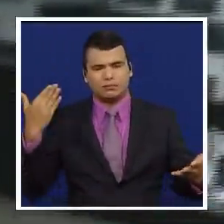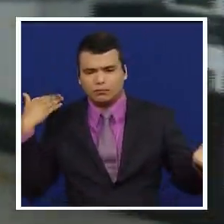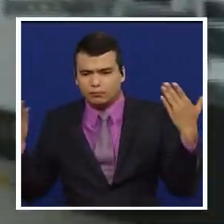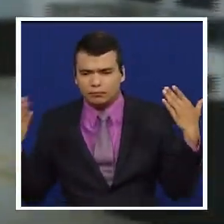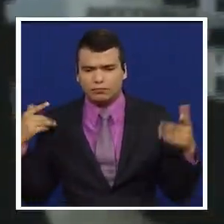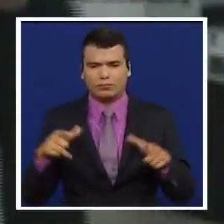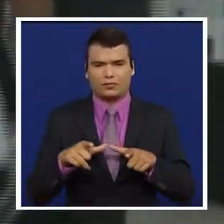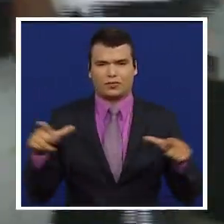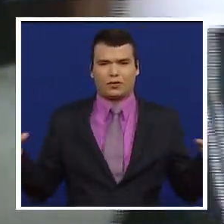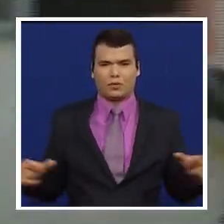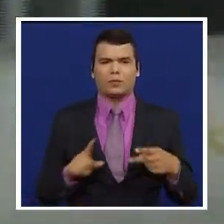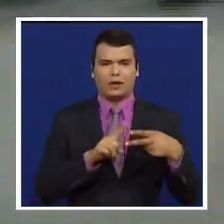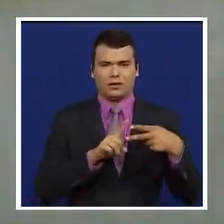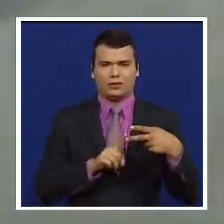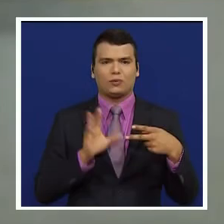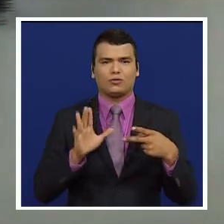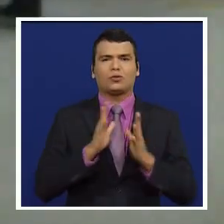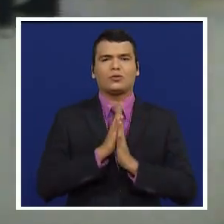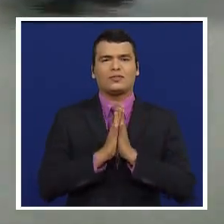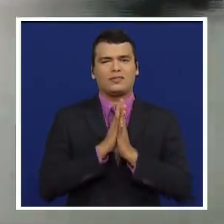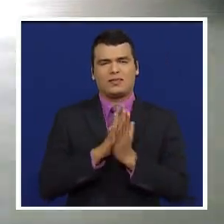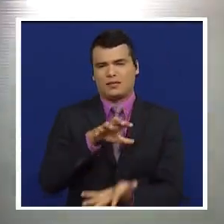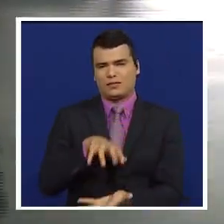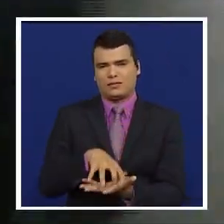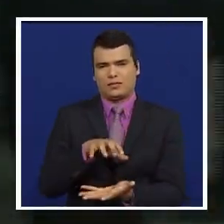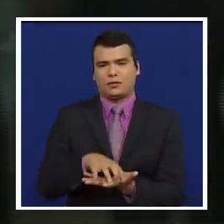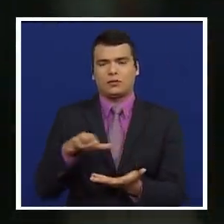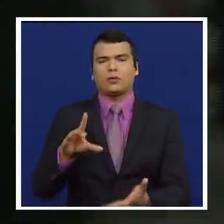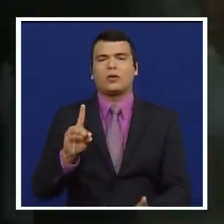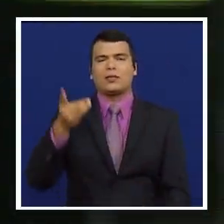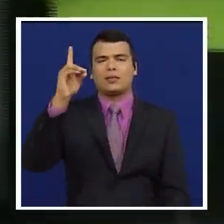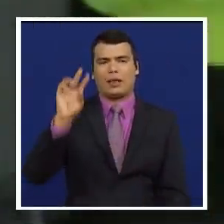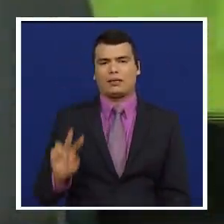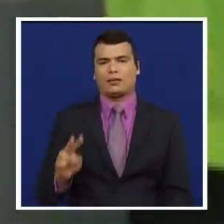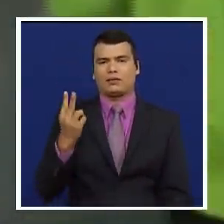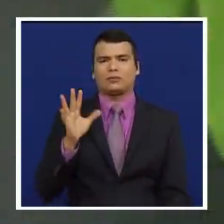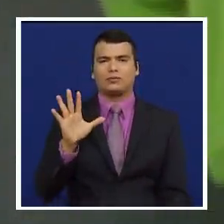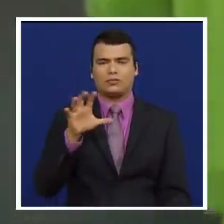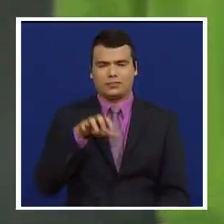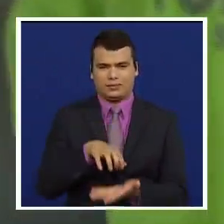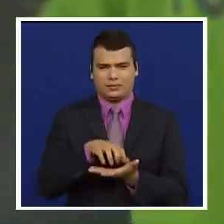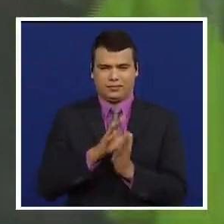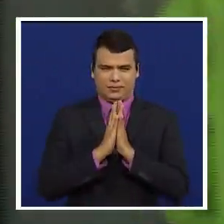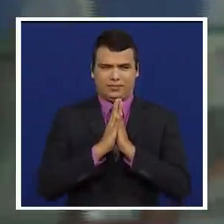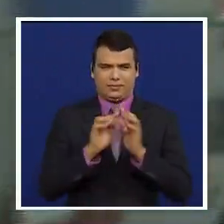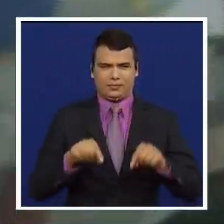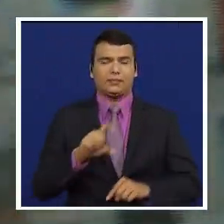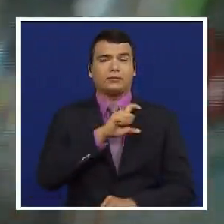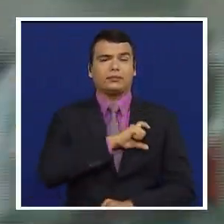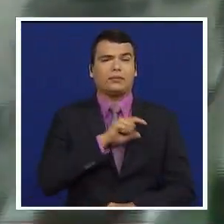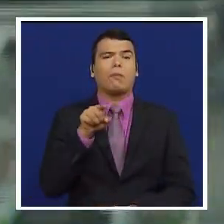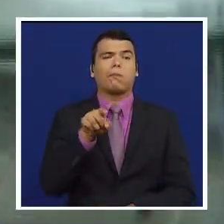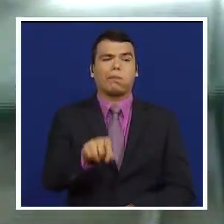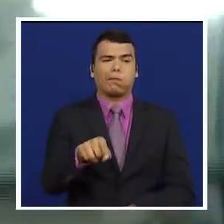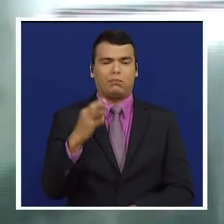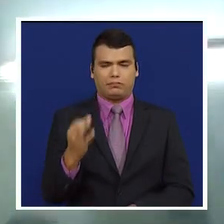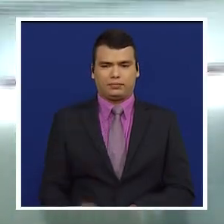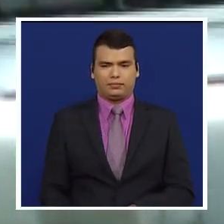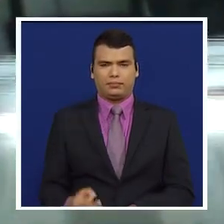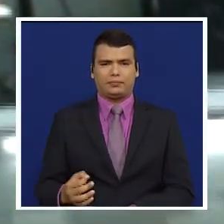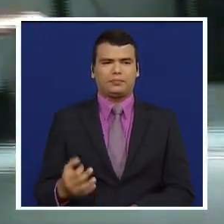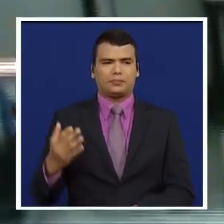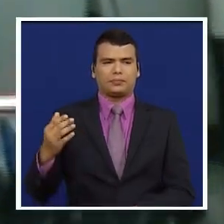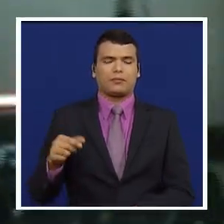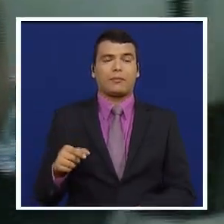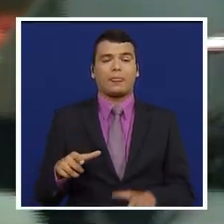2 establecimientos ubicados en el Centro Comercial Diamante 2, en el centro de la ciudad, en los cuales se encuentran en el interior de